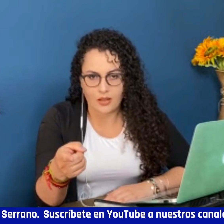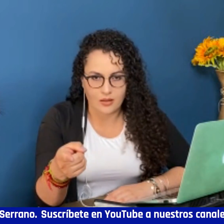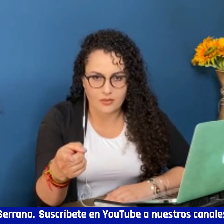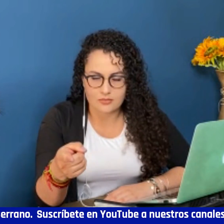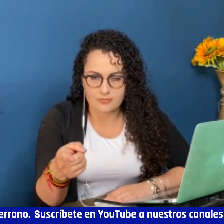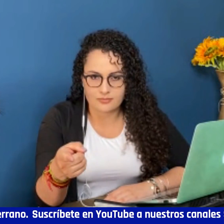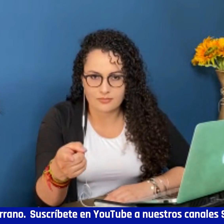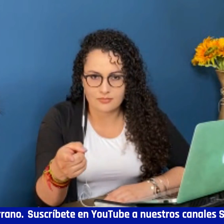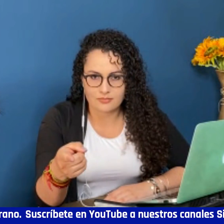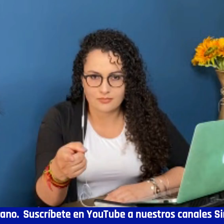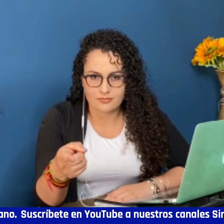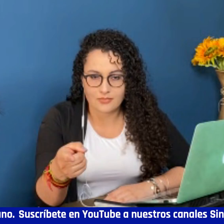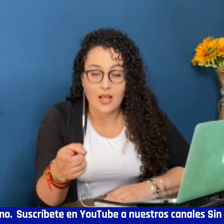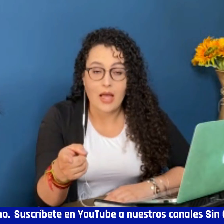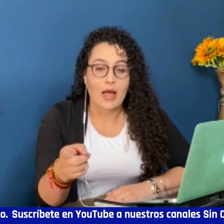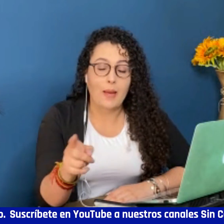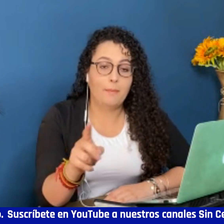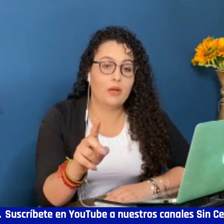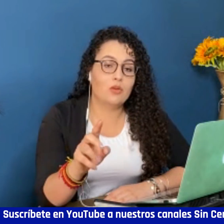hizo nada?